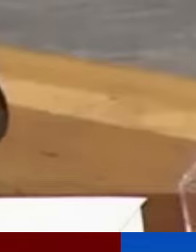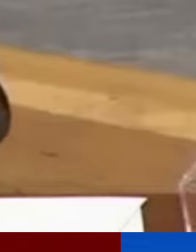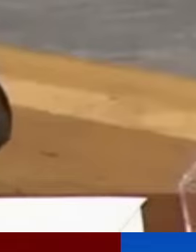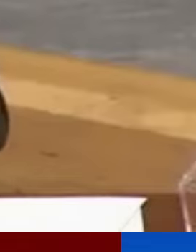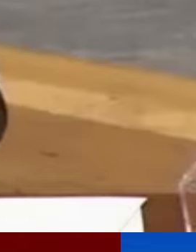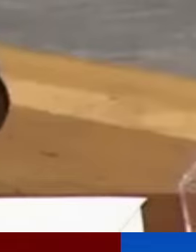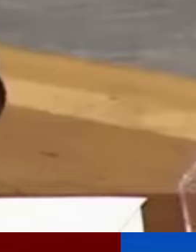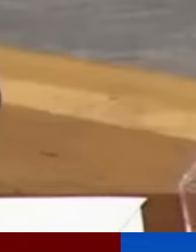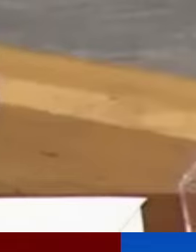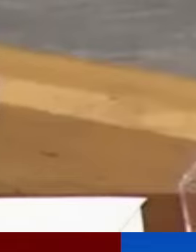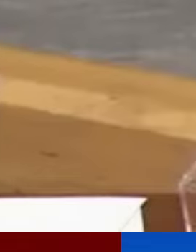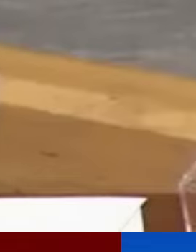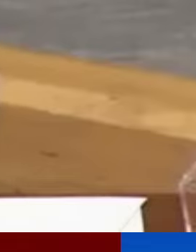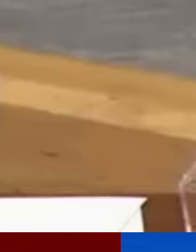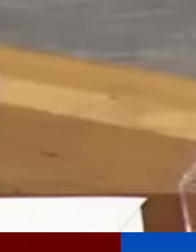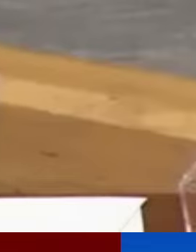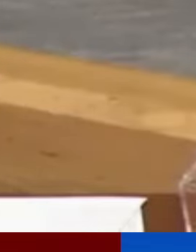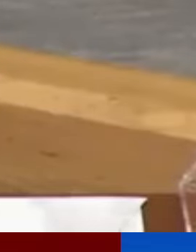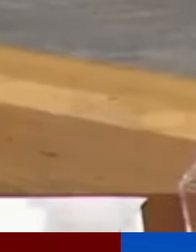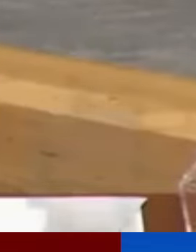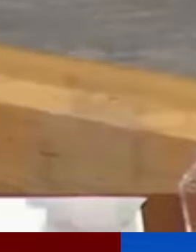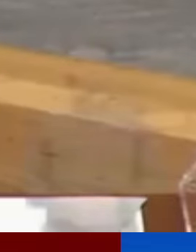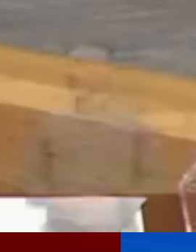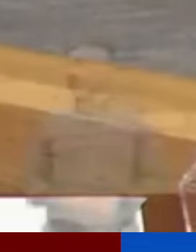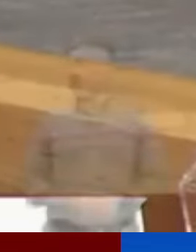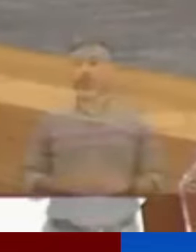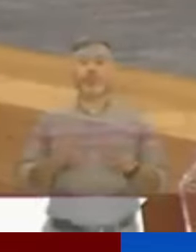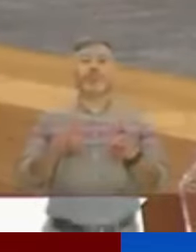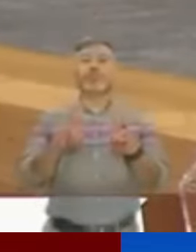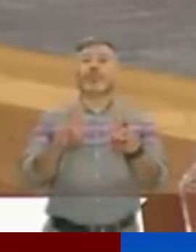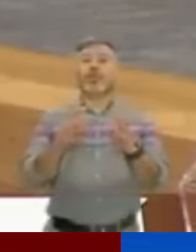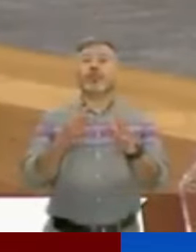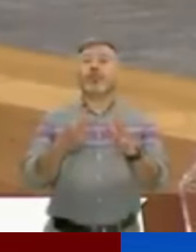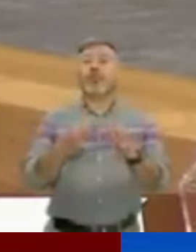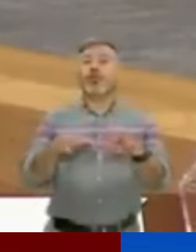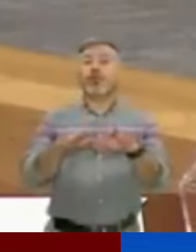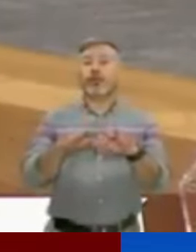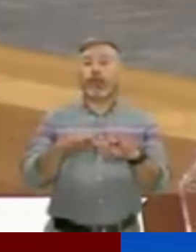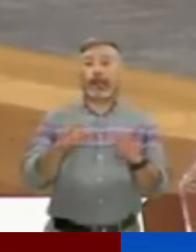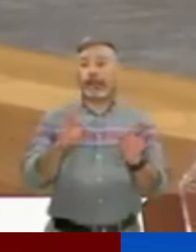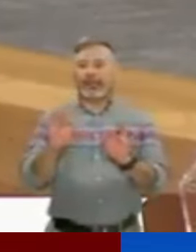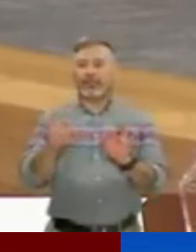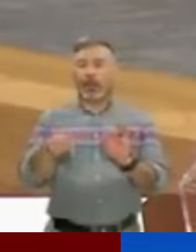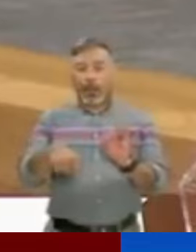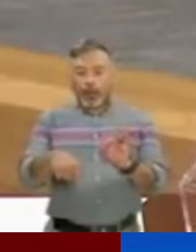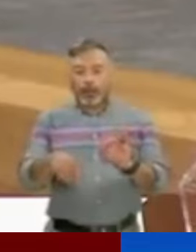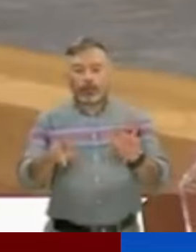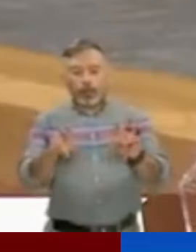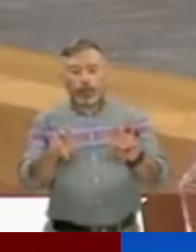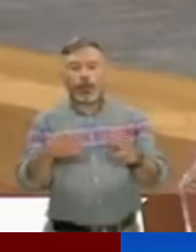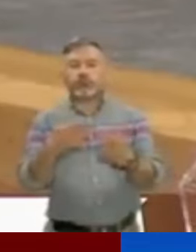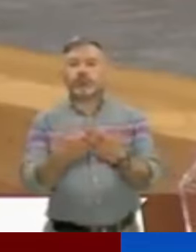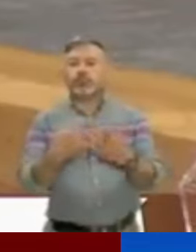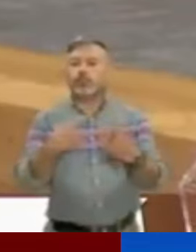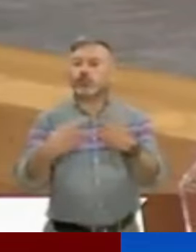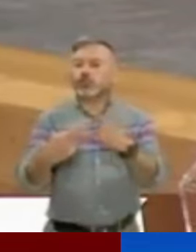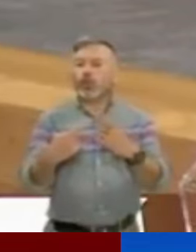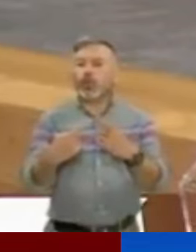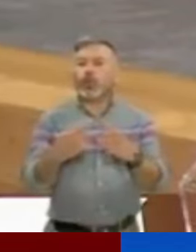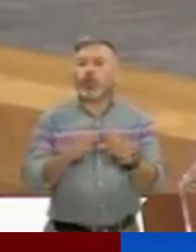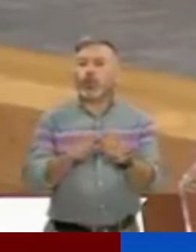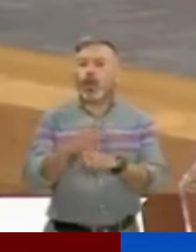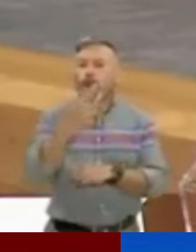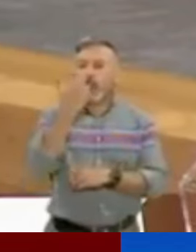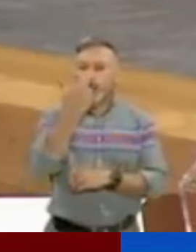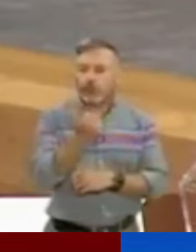distraer la atención de lo verdaderamente importante, que es lo que se está discutiendo en esta mesa y que tiene que ver con la fiscalización de los